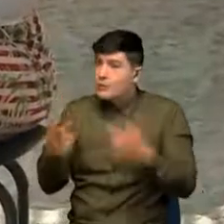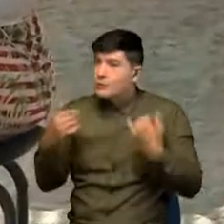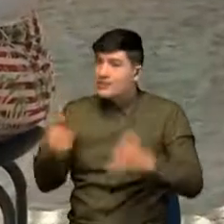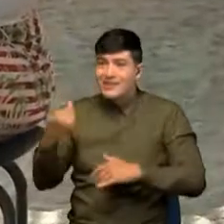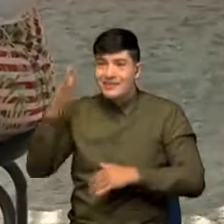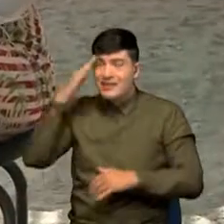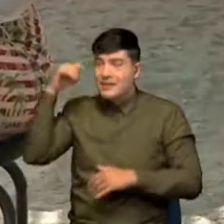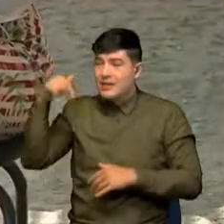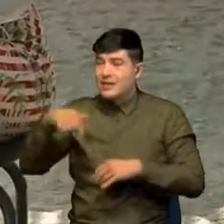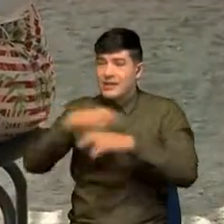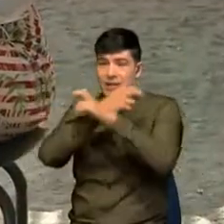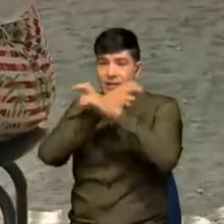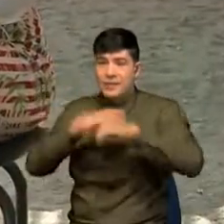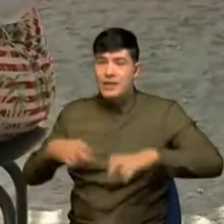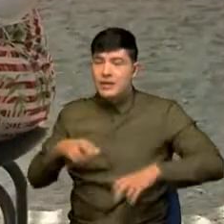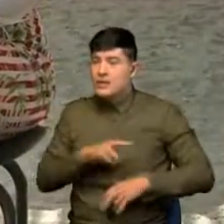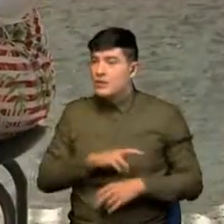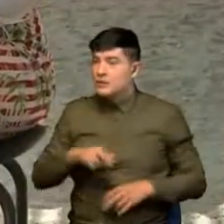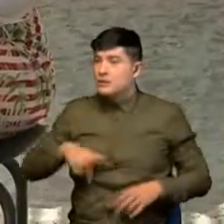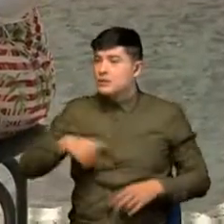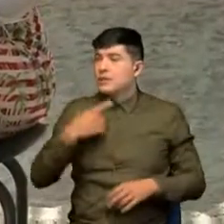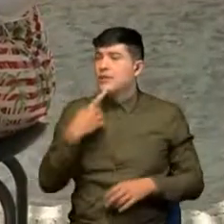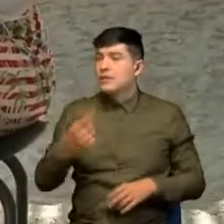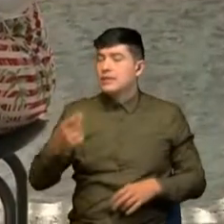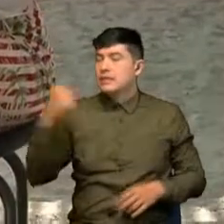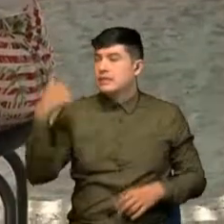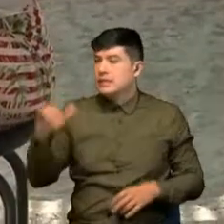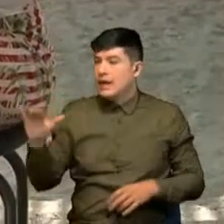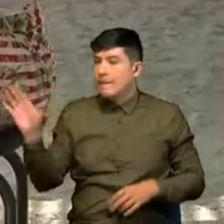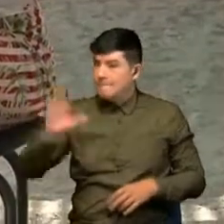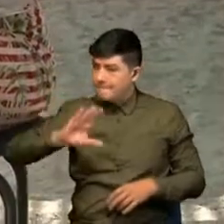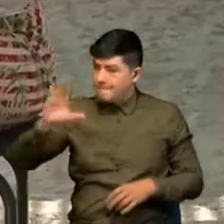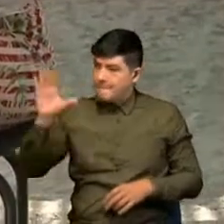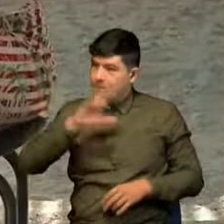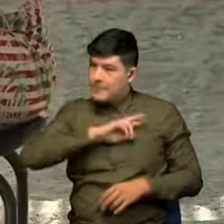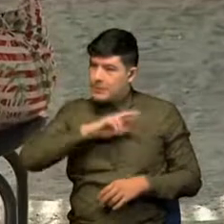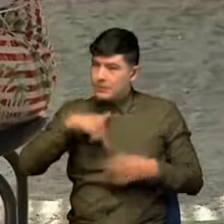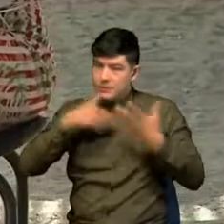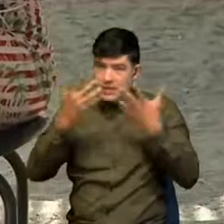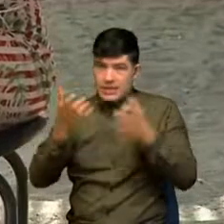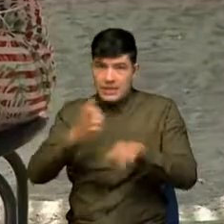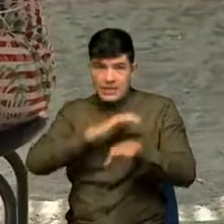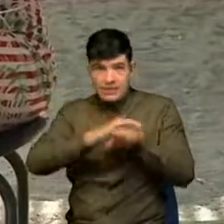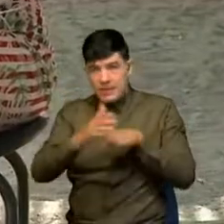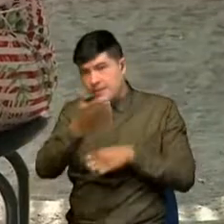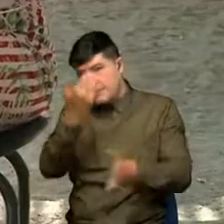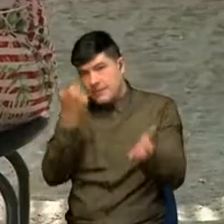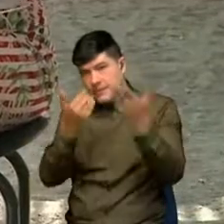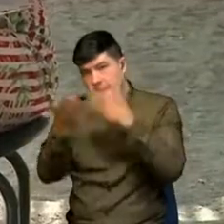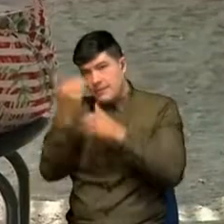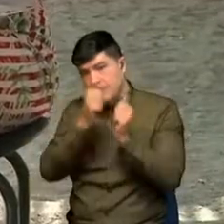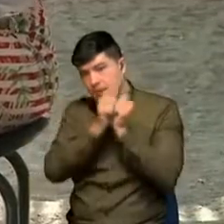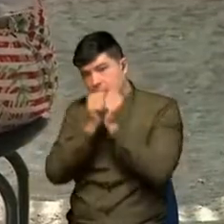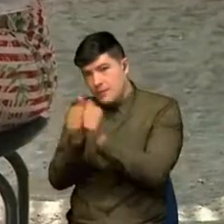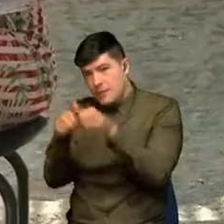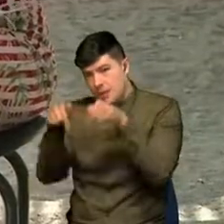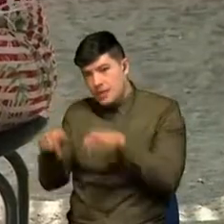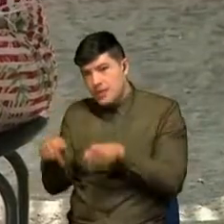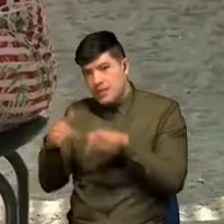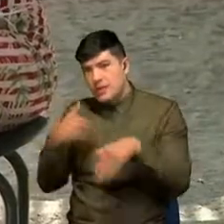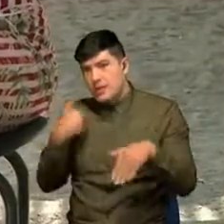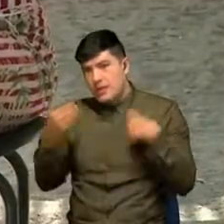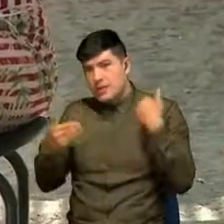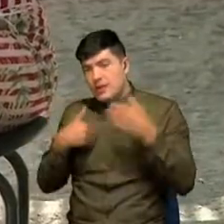de Piedecuesta, nos despedimos. Queremos invitarlos precisamente para que nos acompañen y para que vengan al municipio a disfrutar de estas ferias y